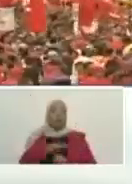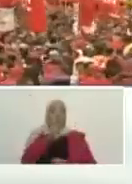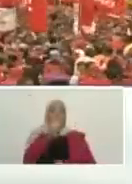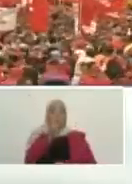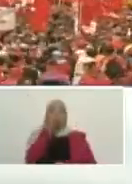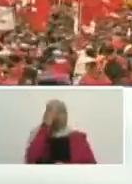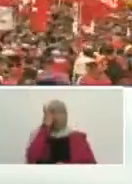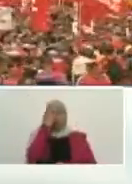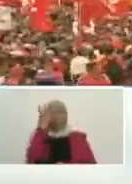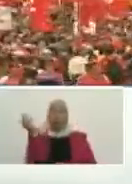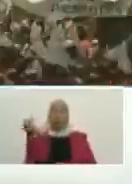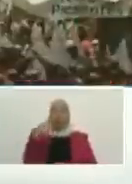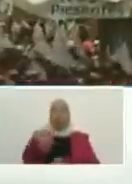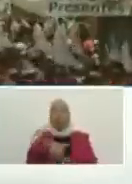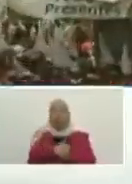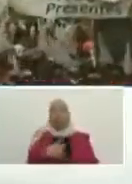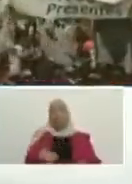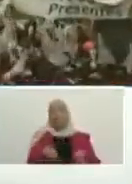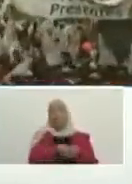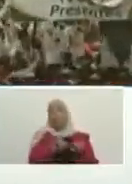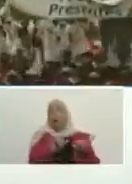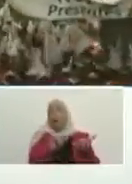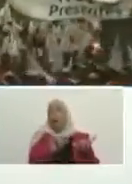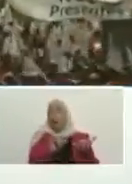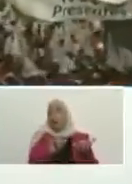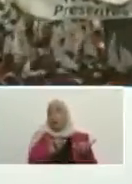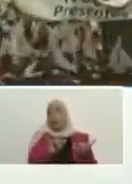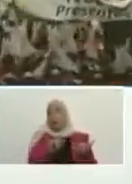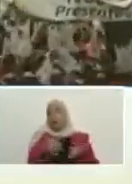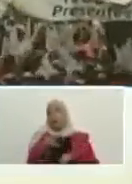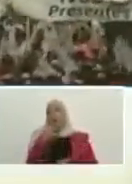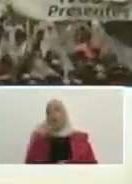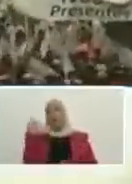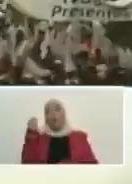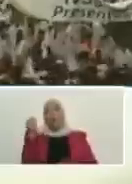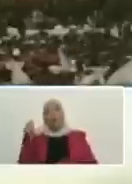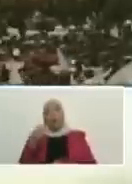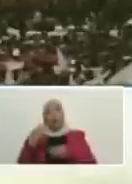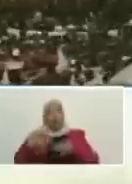Un chamo más de la calle, un muchacho más de a pie,